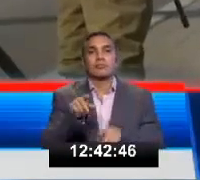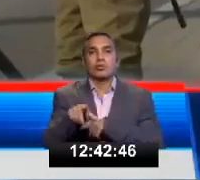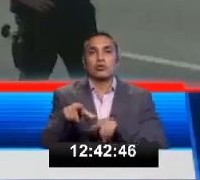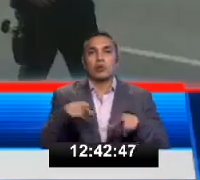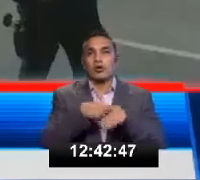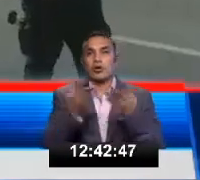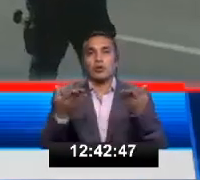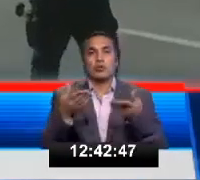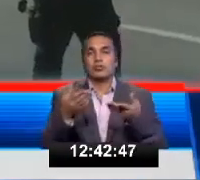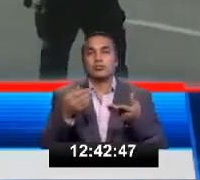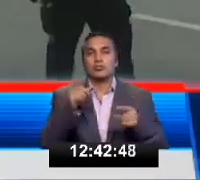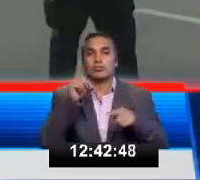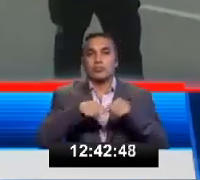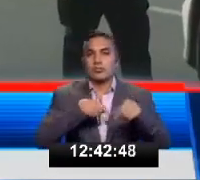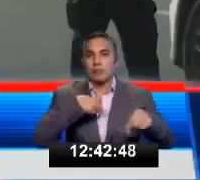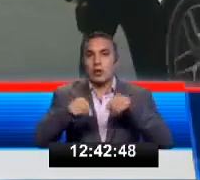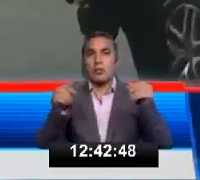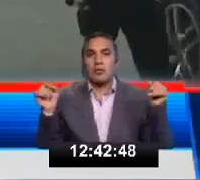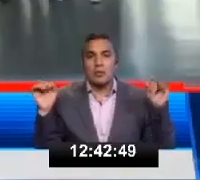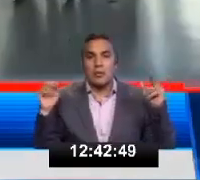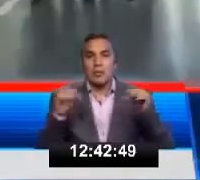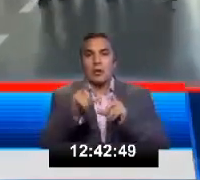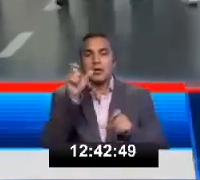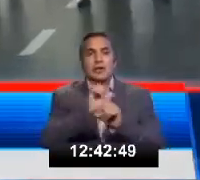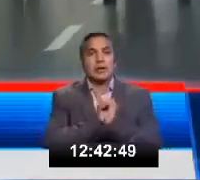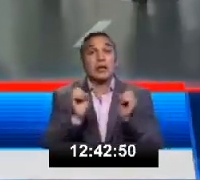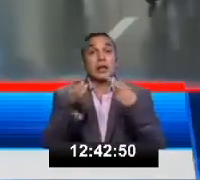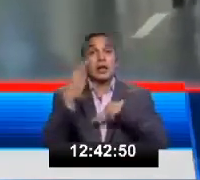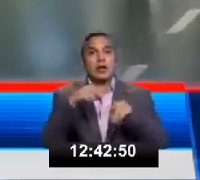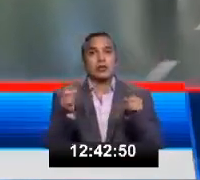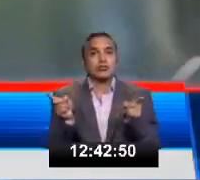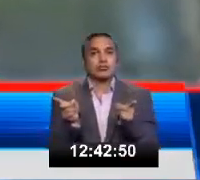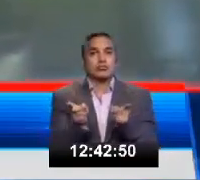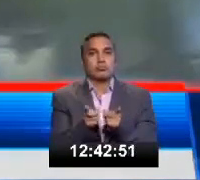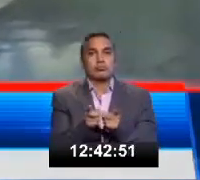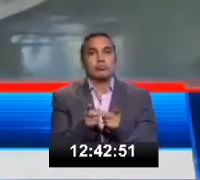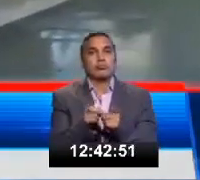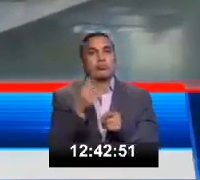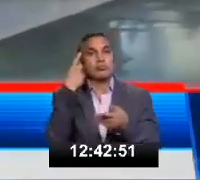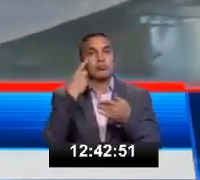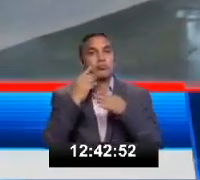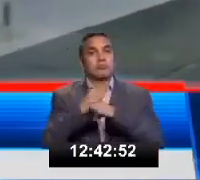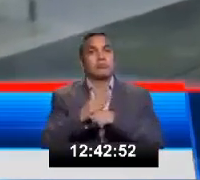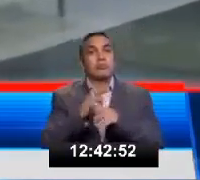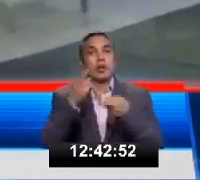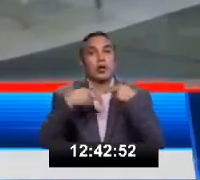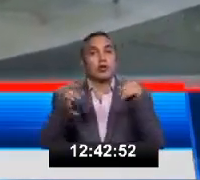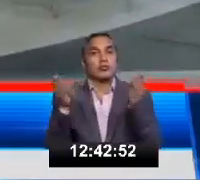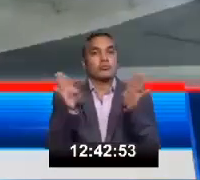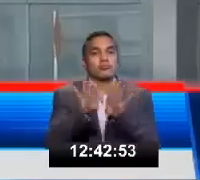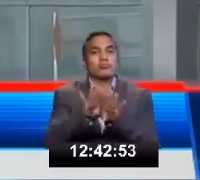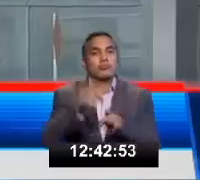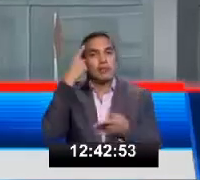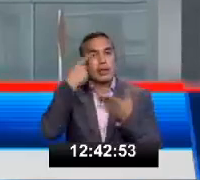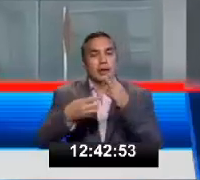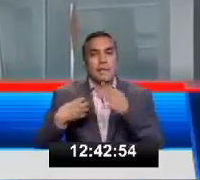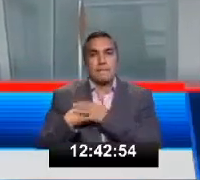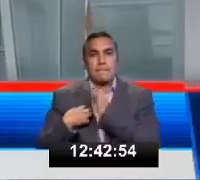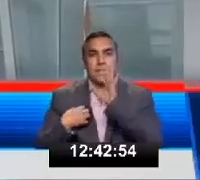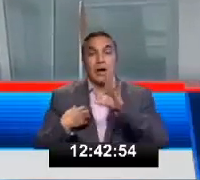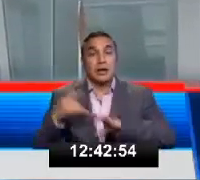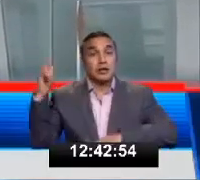restricciones a las concentraciones y reducción de los negocios abiertos para frenar la propagación del cob y por otro lado el aeropuerto